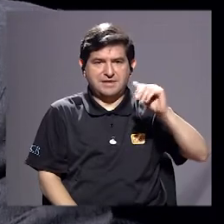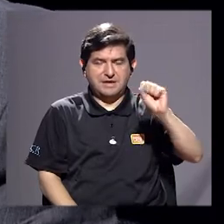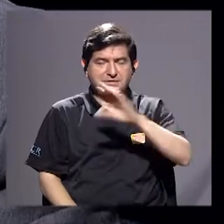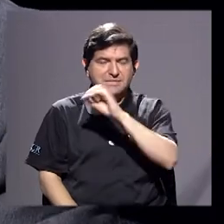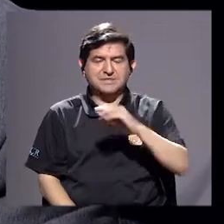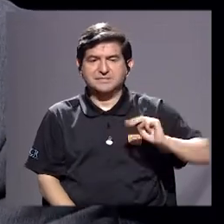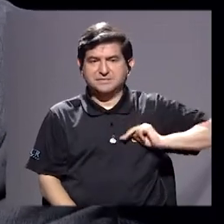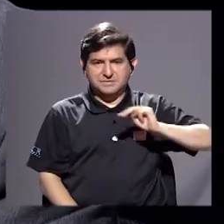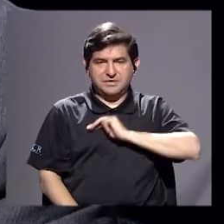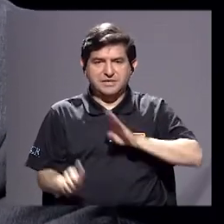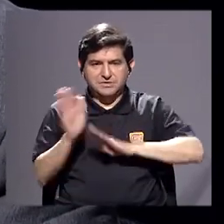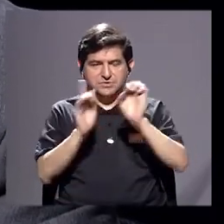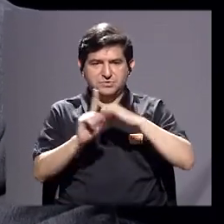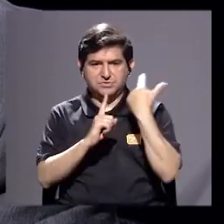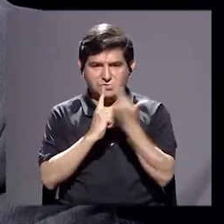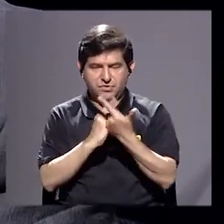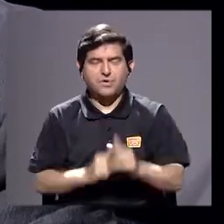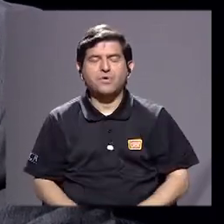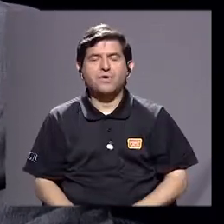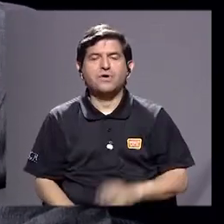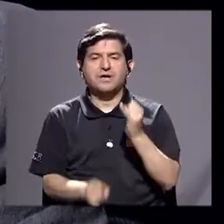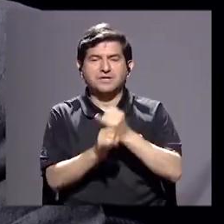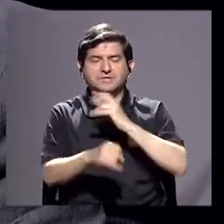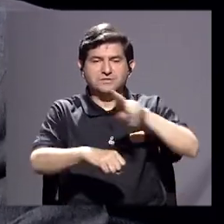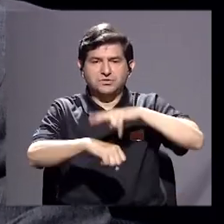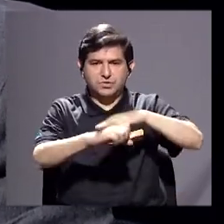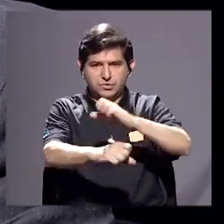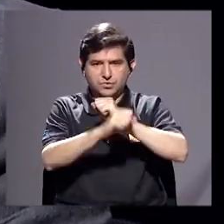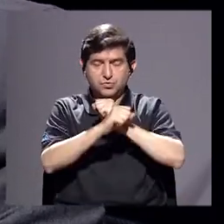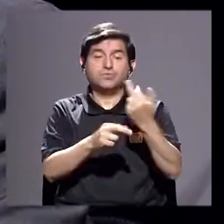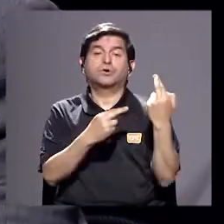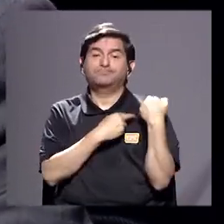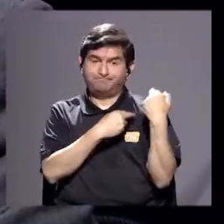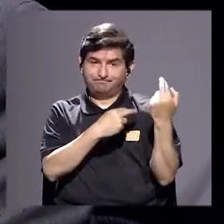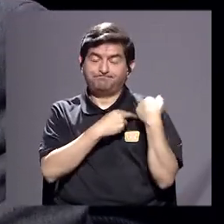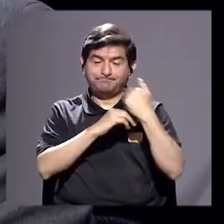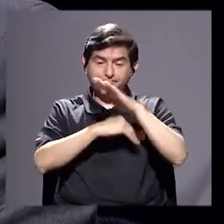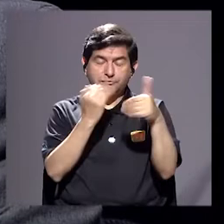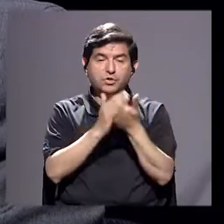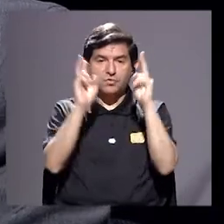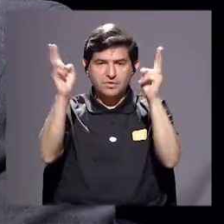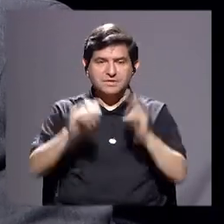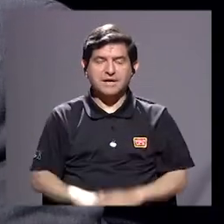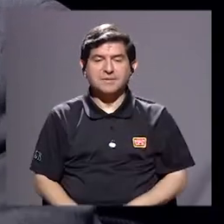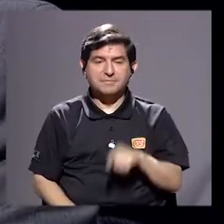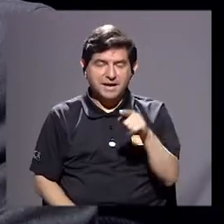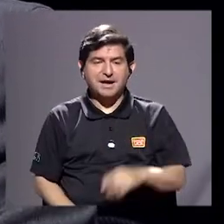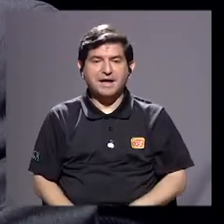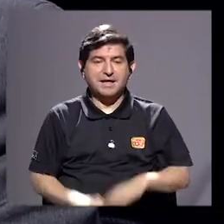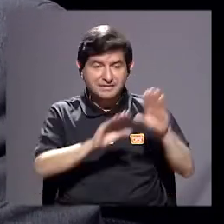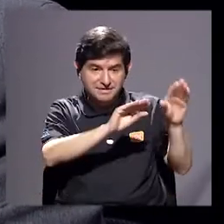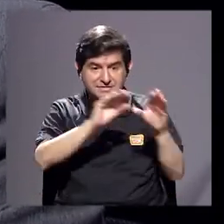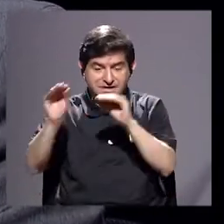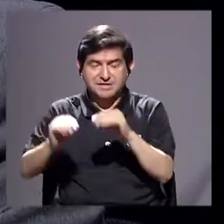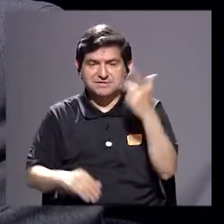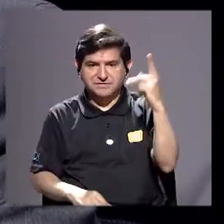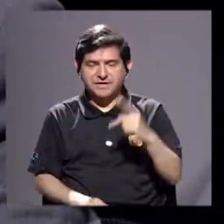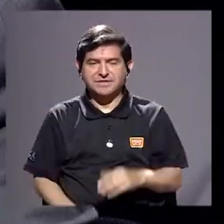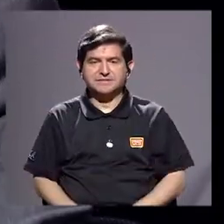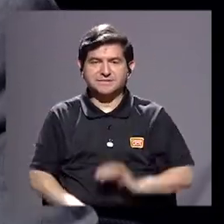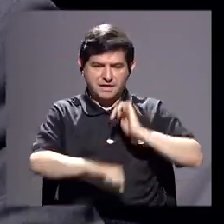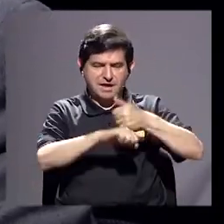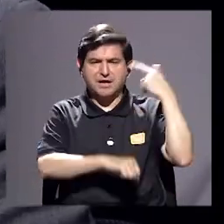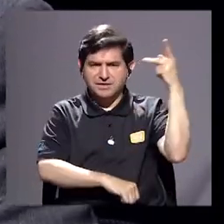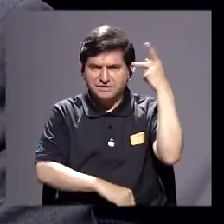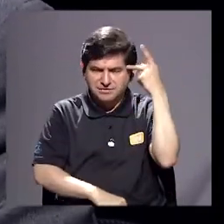tenemos al instituto nacional de seguros también como ente responsable de todo el tema de transferencia del riesgo para dictar las políticas justamente